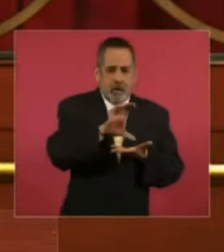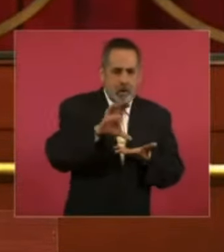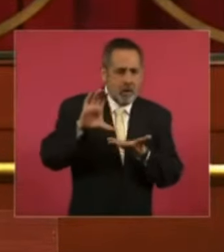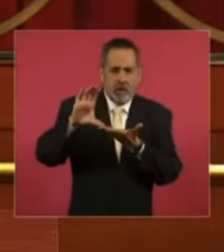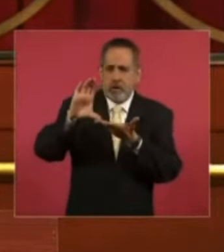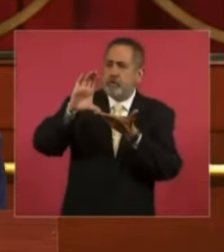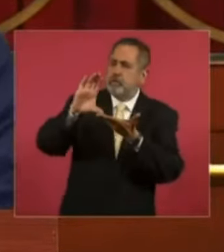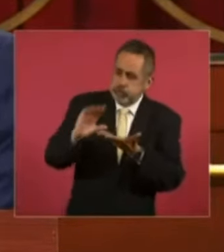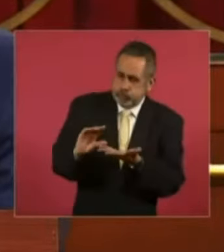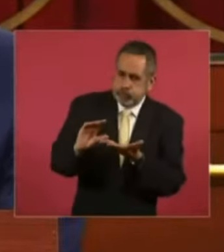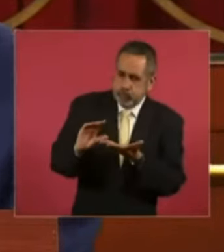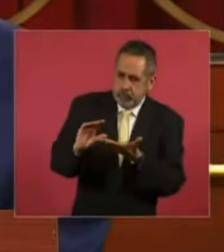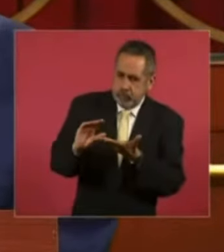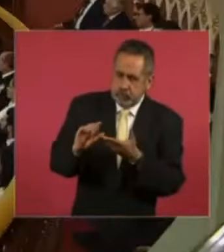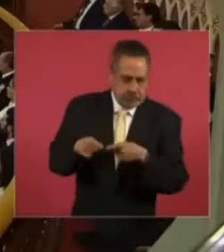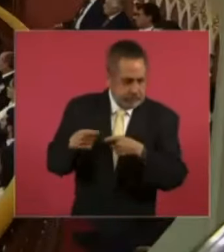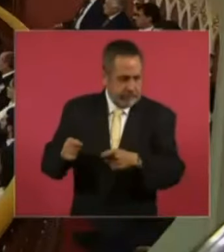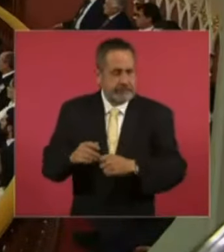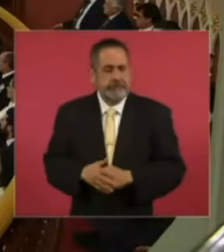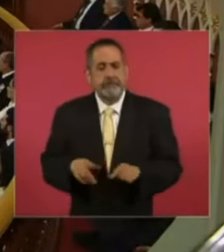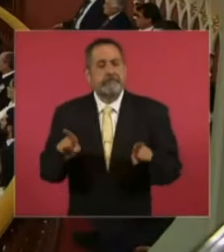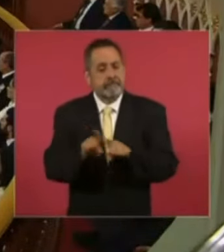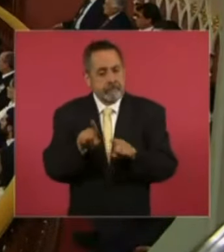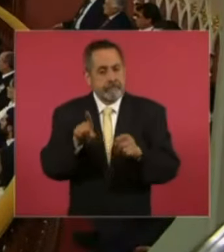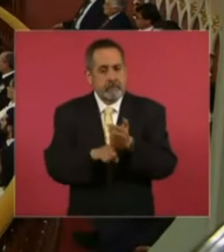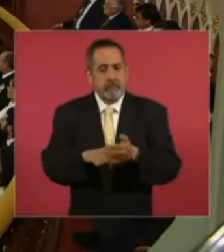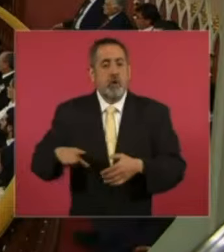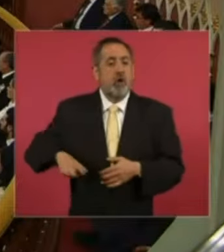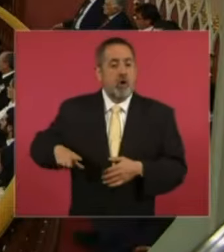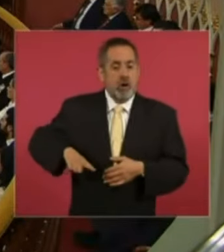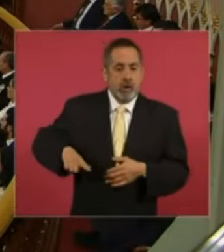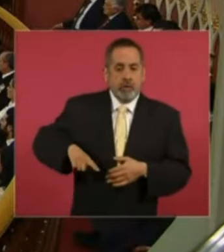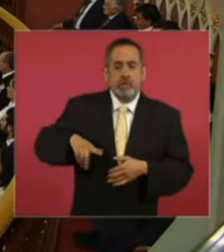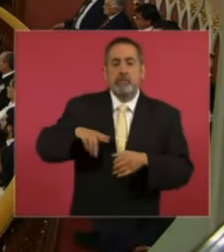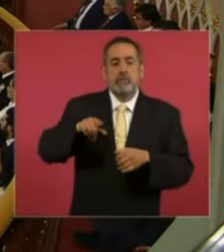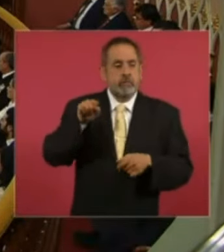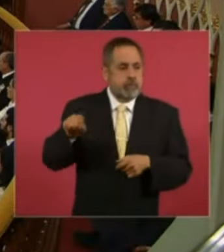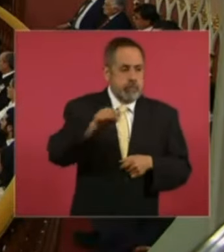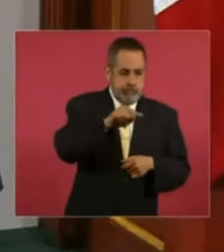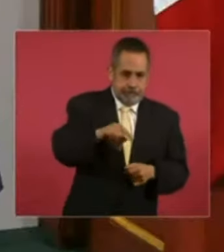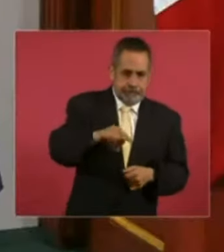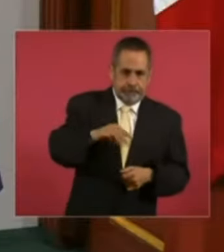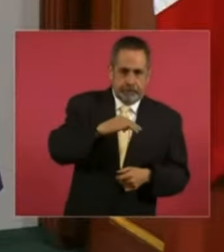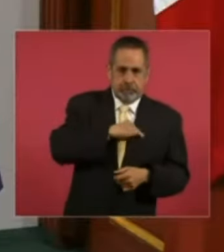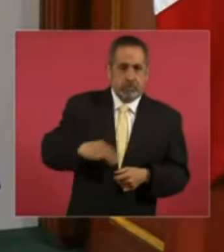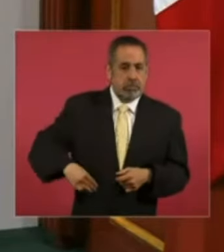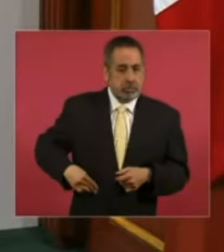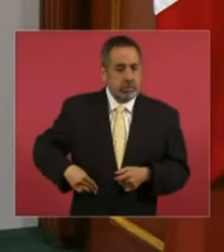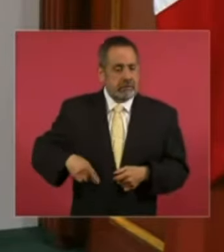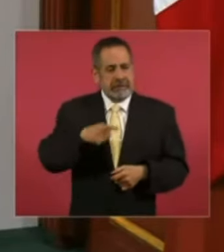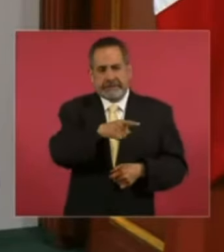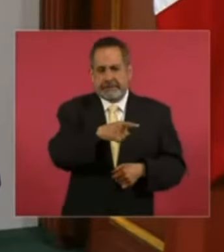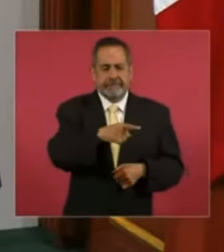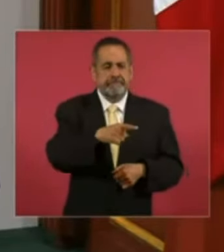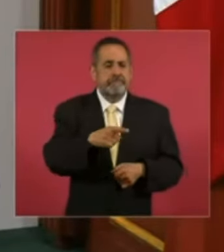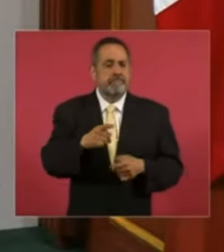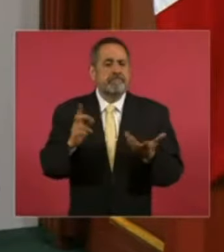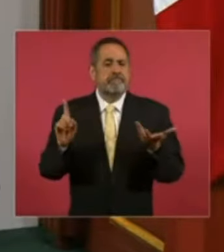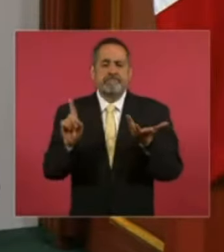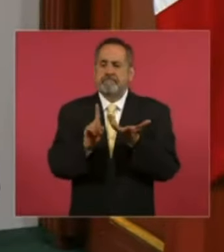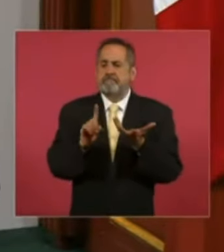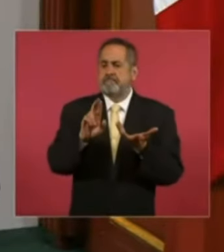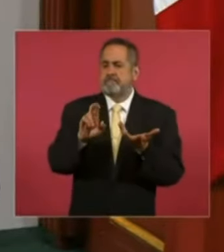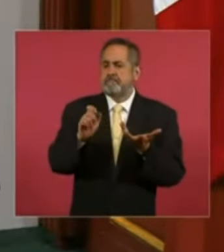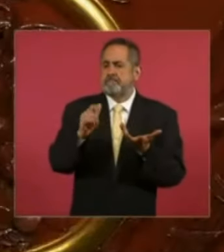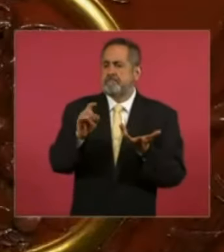se está uniendo a esta transmisión, se dará usted cuenta que estamos empezando la revisión, pero no estamos empezando el programa. No,